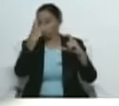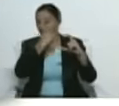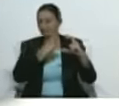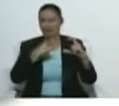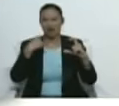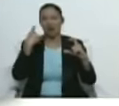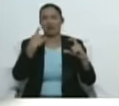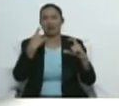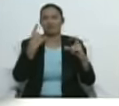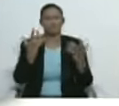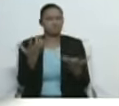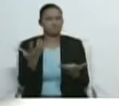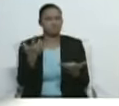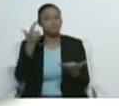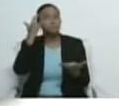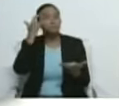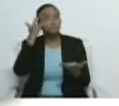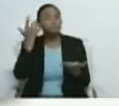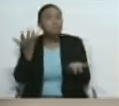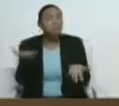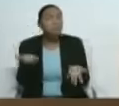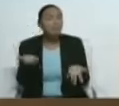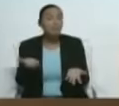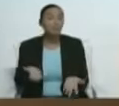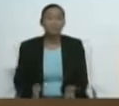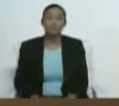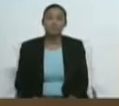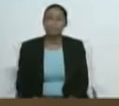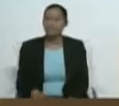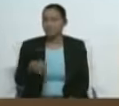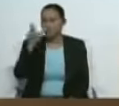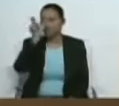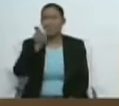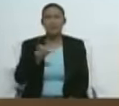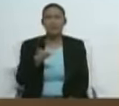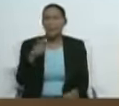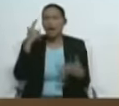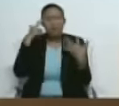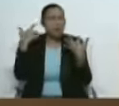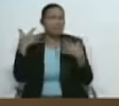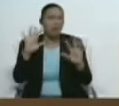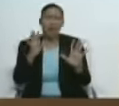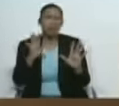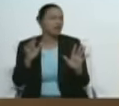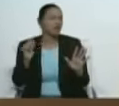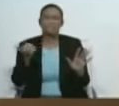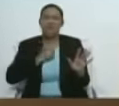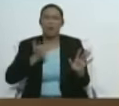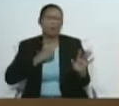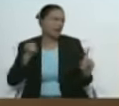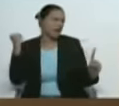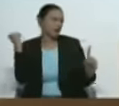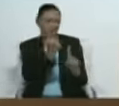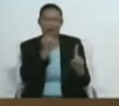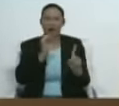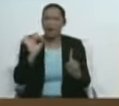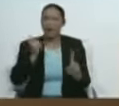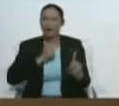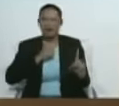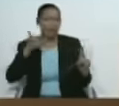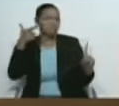observando personas que no les importa cuchillar y caer la ploma quien sea por como